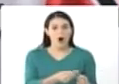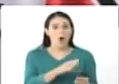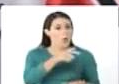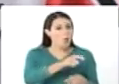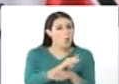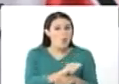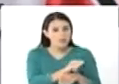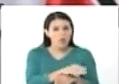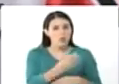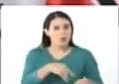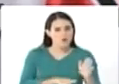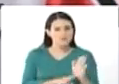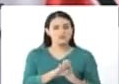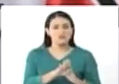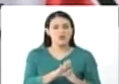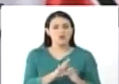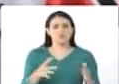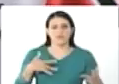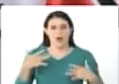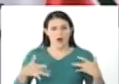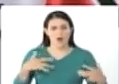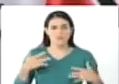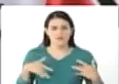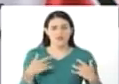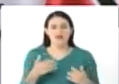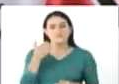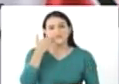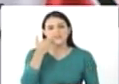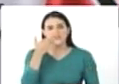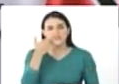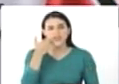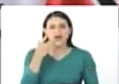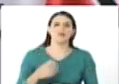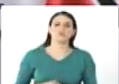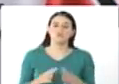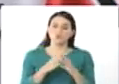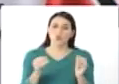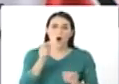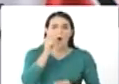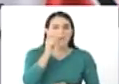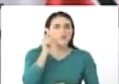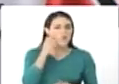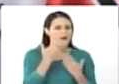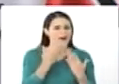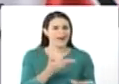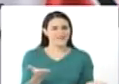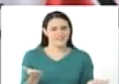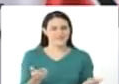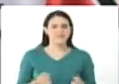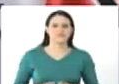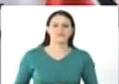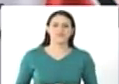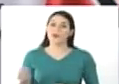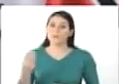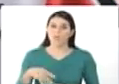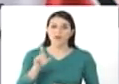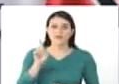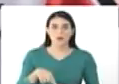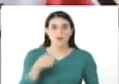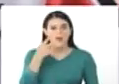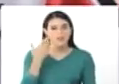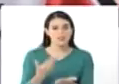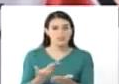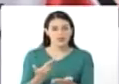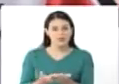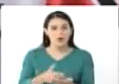a buen resguardo el desarrollo de esta jornada que está por ocurrir. A todos y todas, muchísimas gracias. Estarán